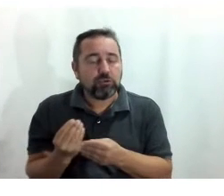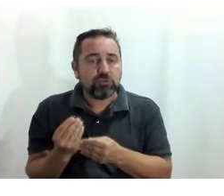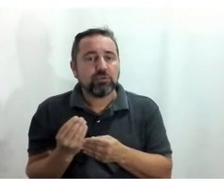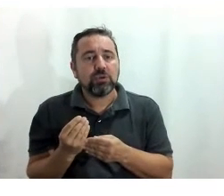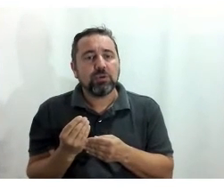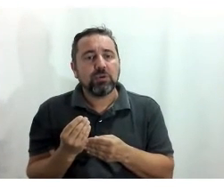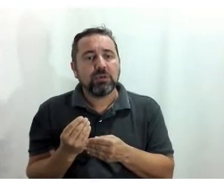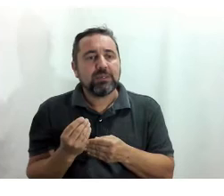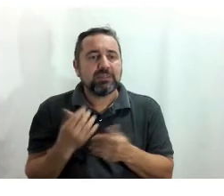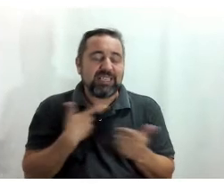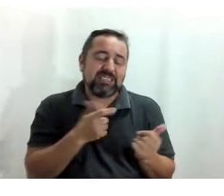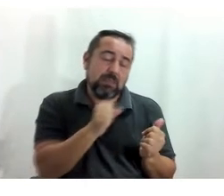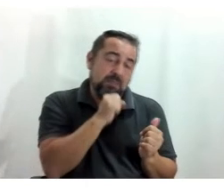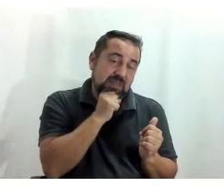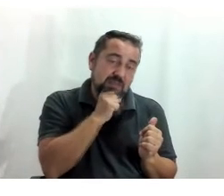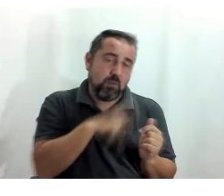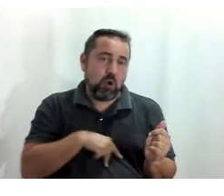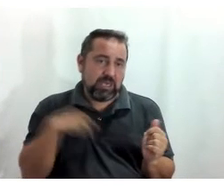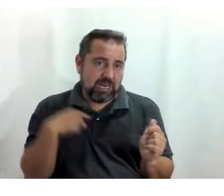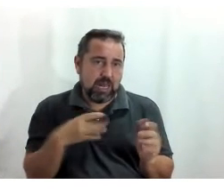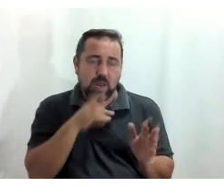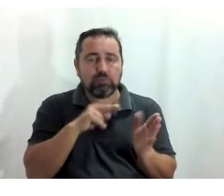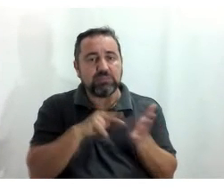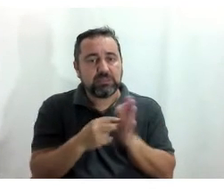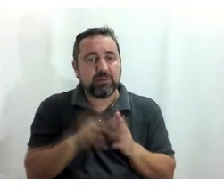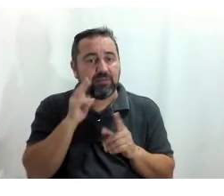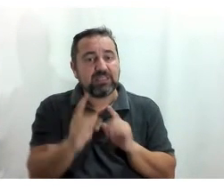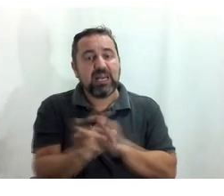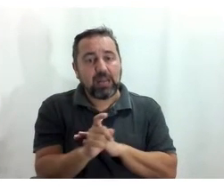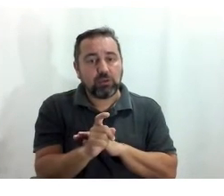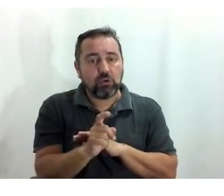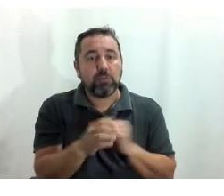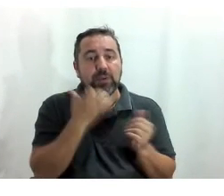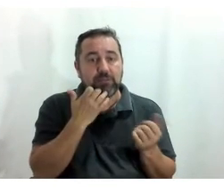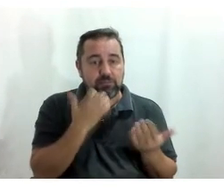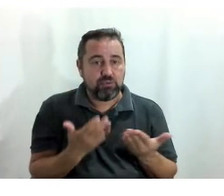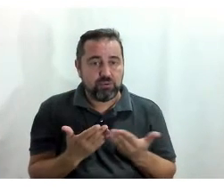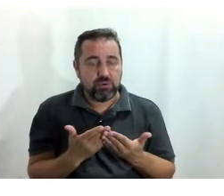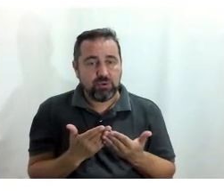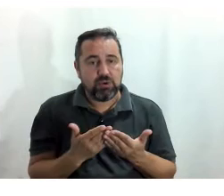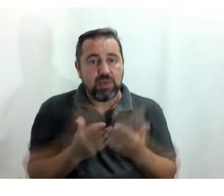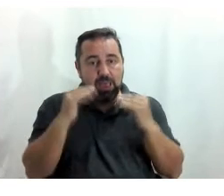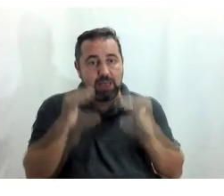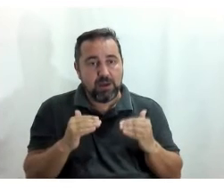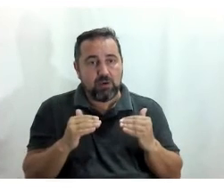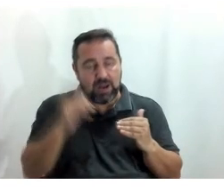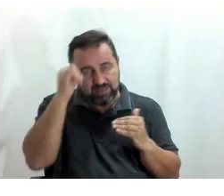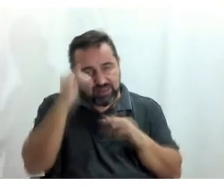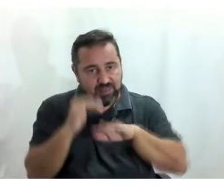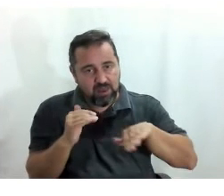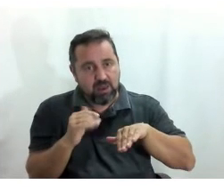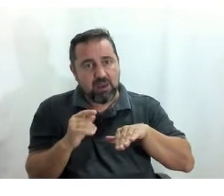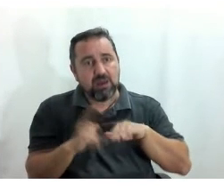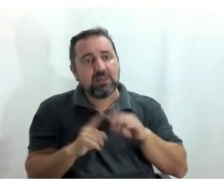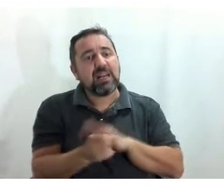que, modelos de envejecimiento general o sistémico, como veis el ratón, por ejemplo, que está en la imagen de abajo a la izquierda, es un